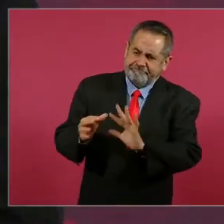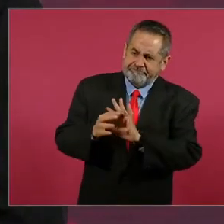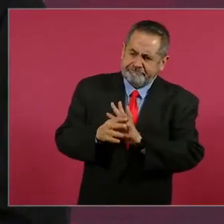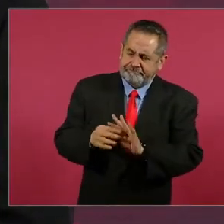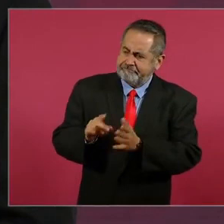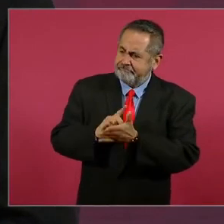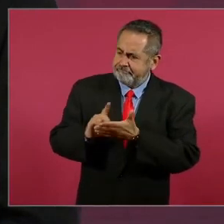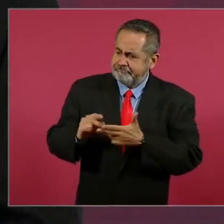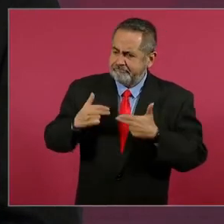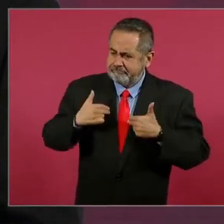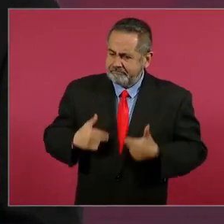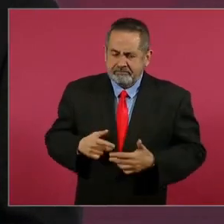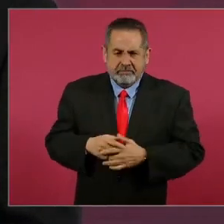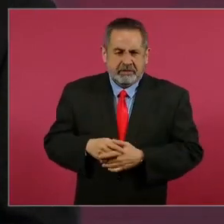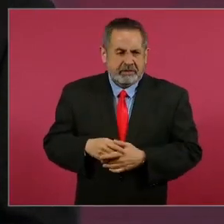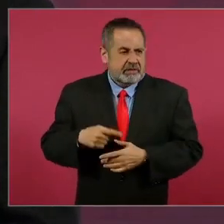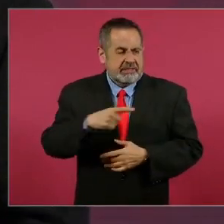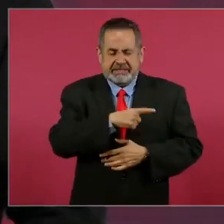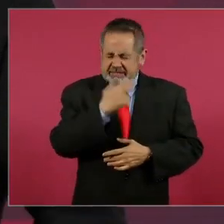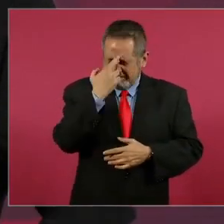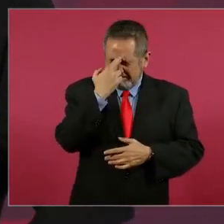de manera irracional.